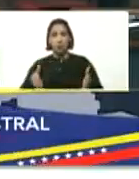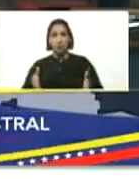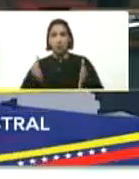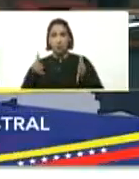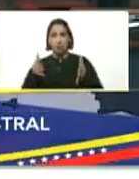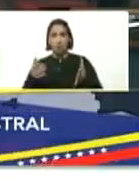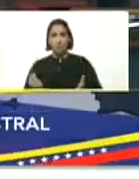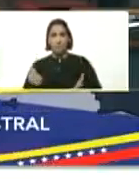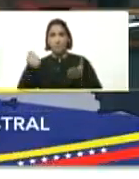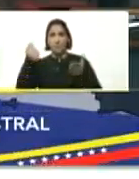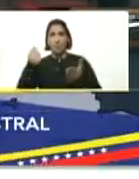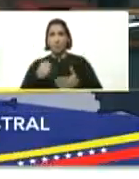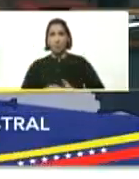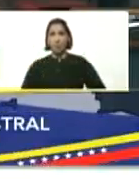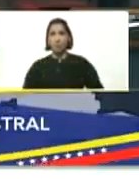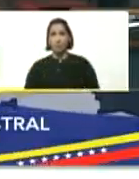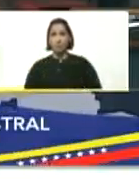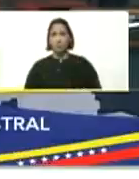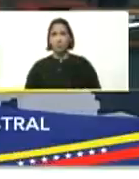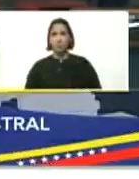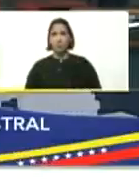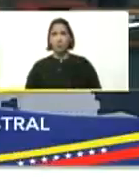del premio Rómulo Gallegos.